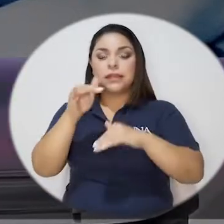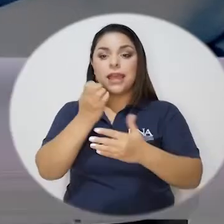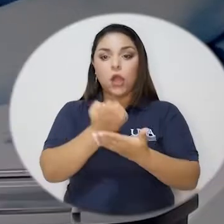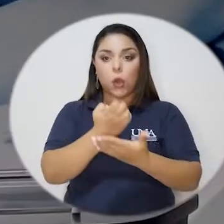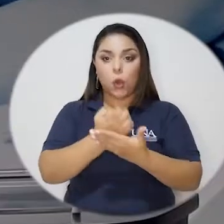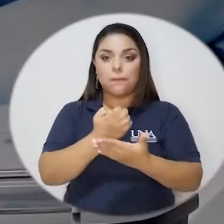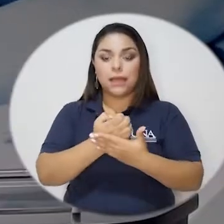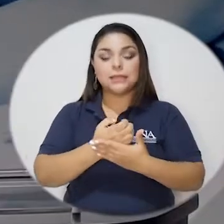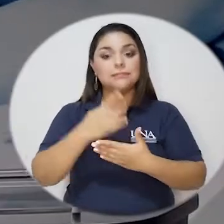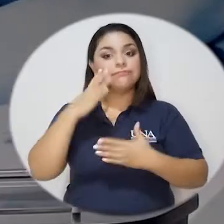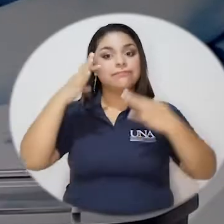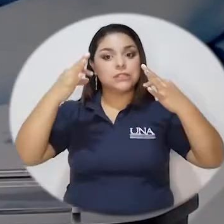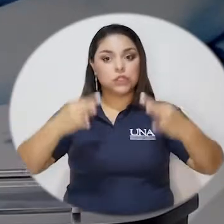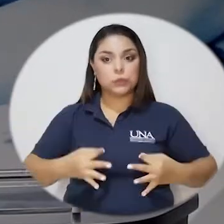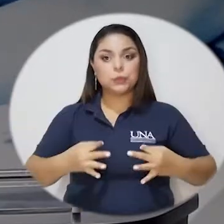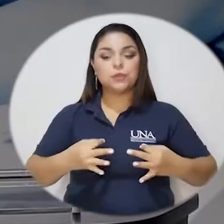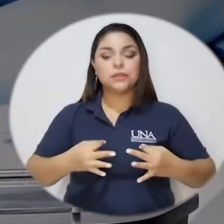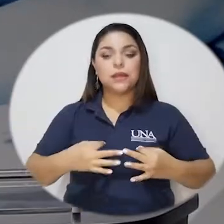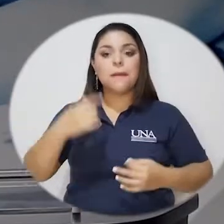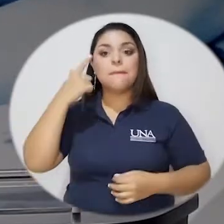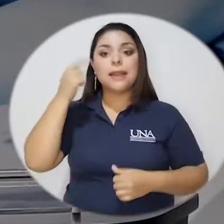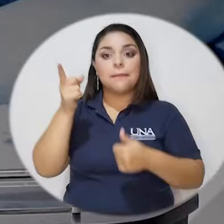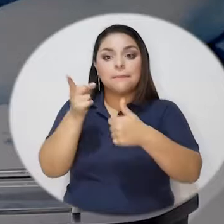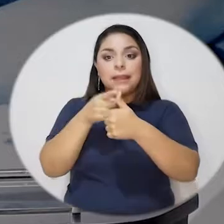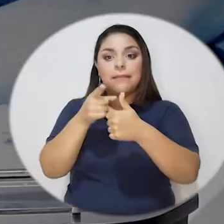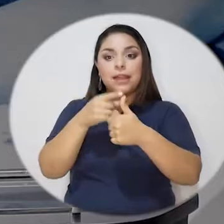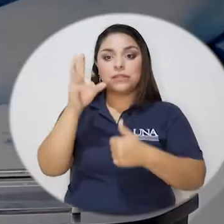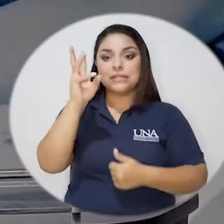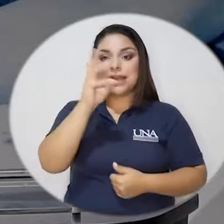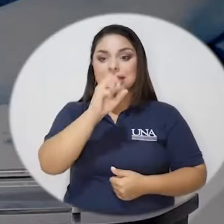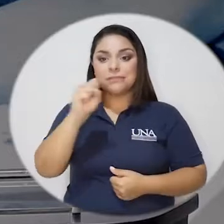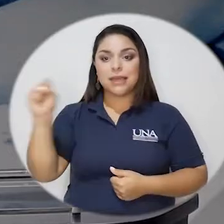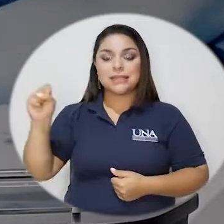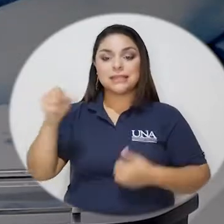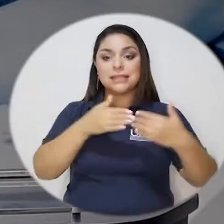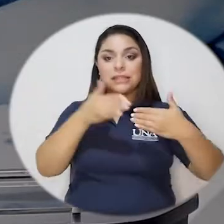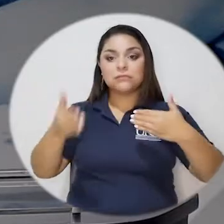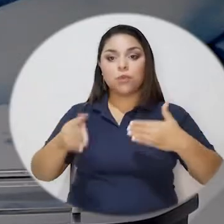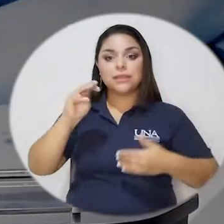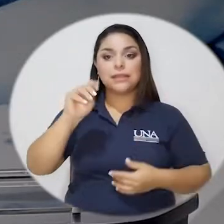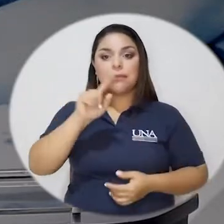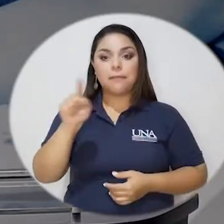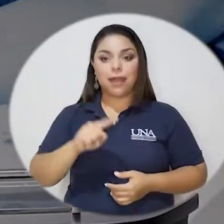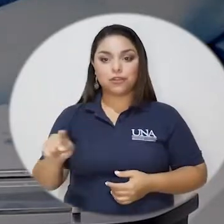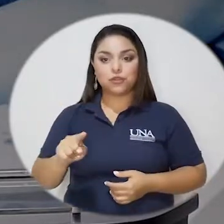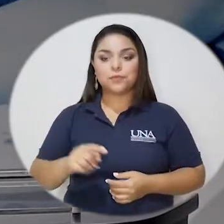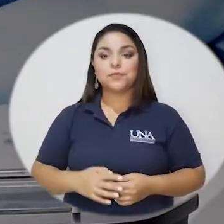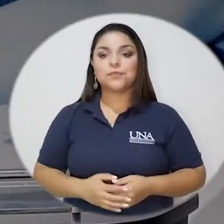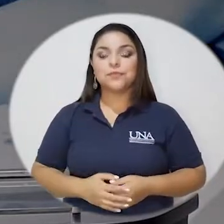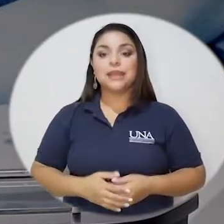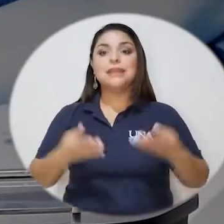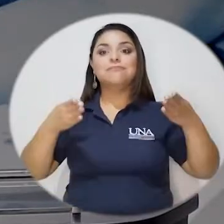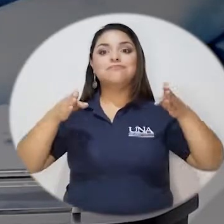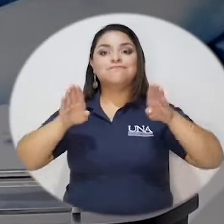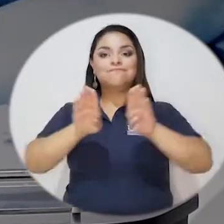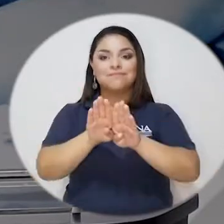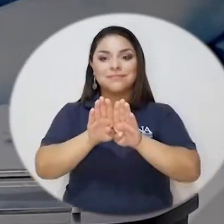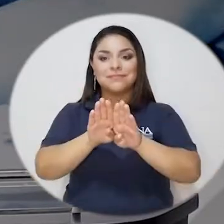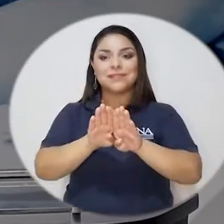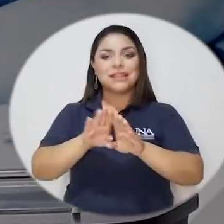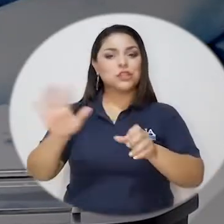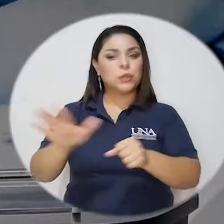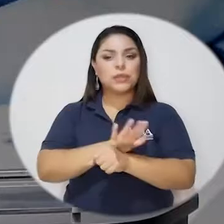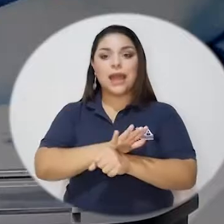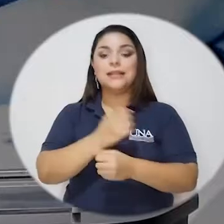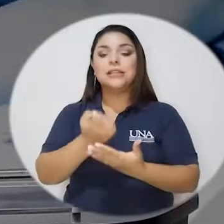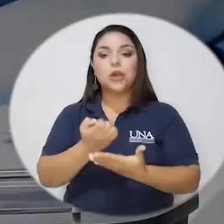que se tuvieron que tomar para los primeros 6 meses, digamos, después de marzo, y, y hubo un cierre